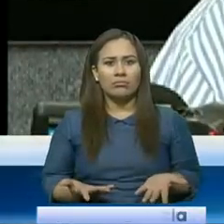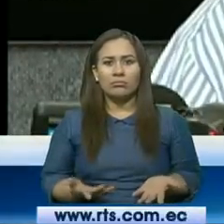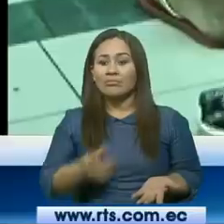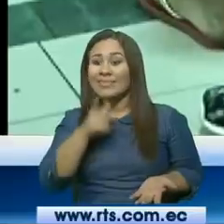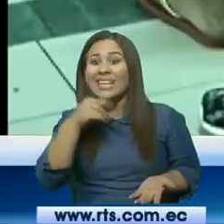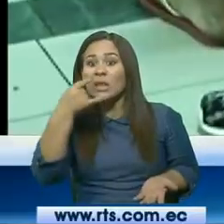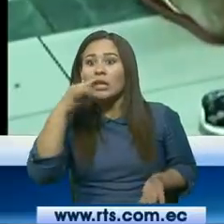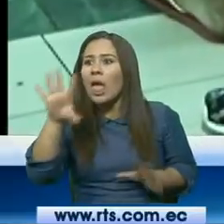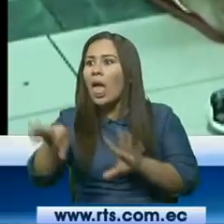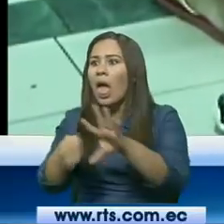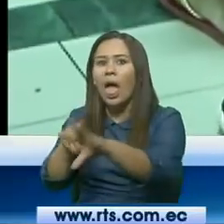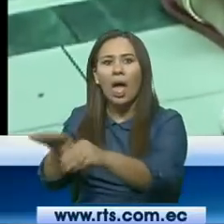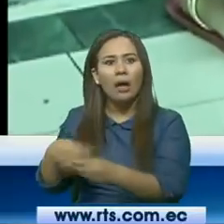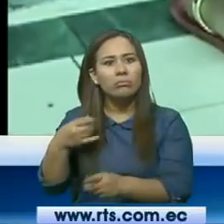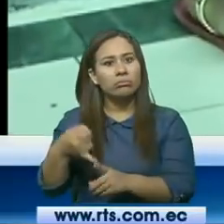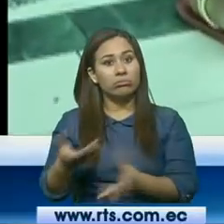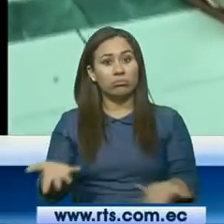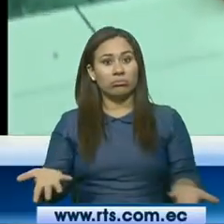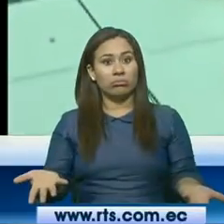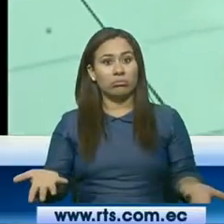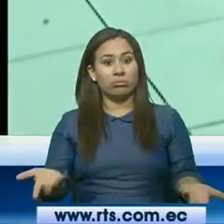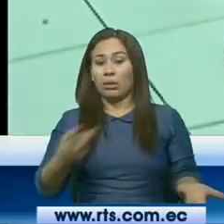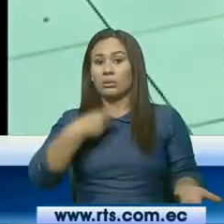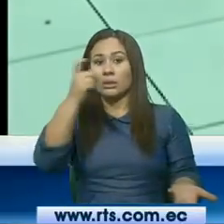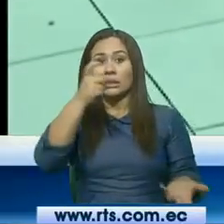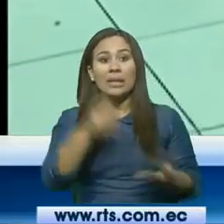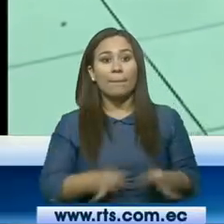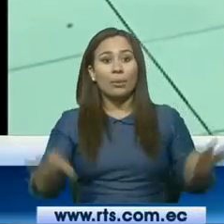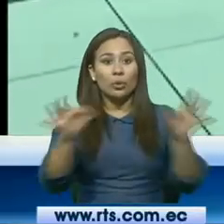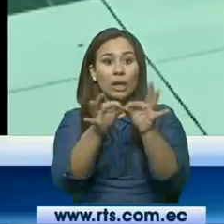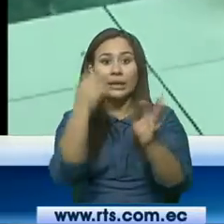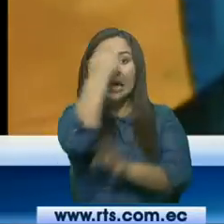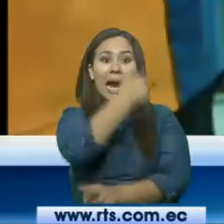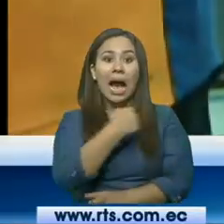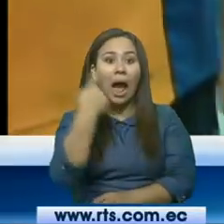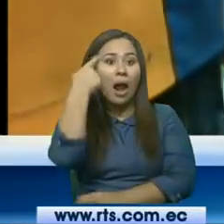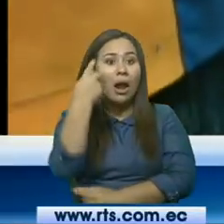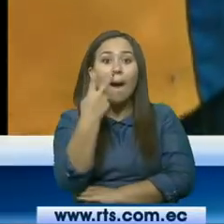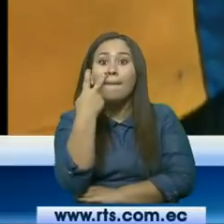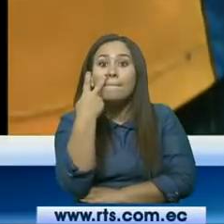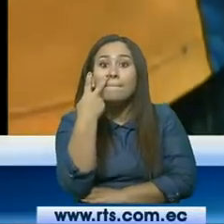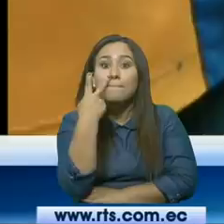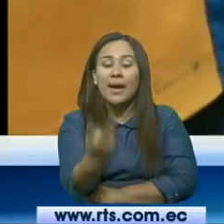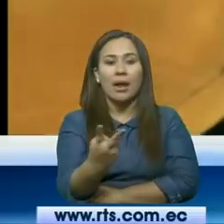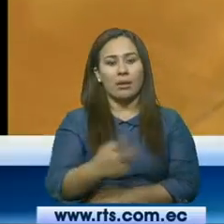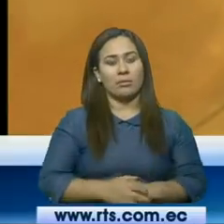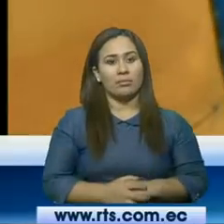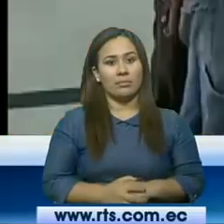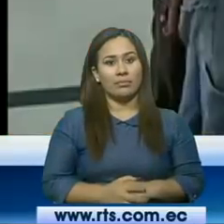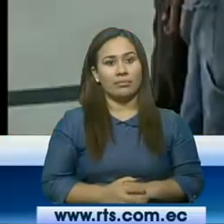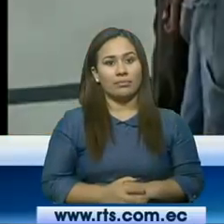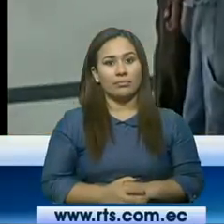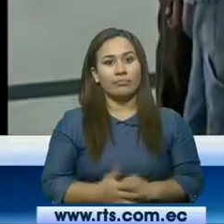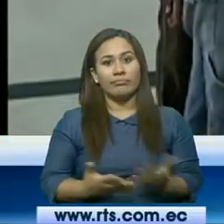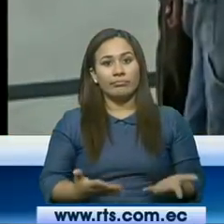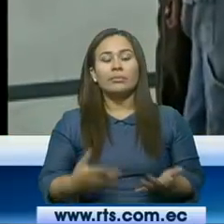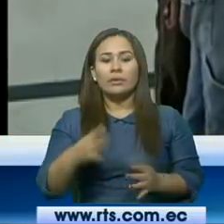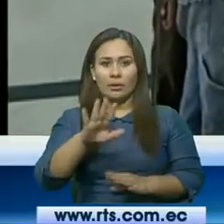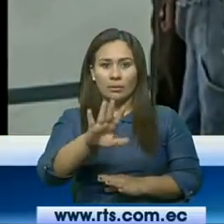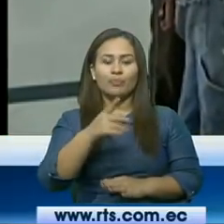dicha norma se sustentó en la garantía constitucional sobre el estado de inocencia hasta que no se dicte una sentencia